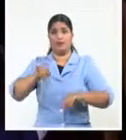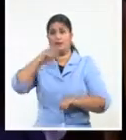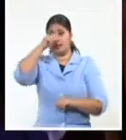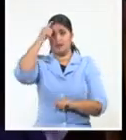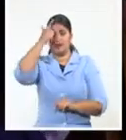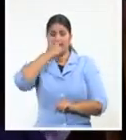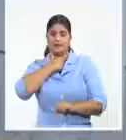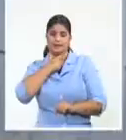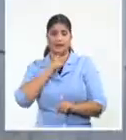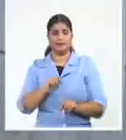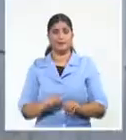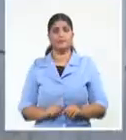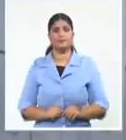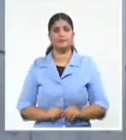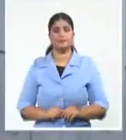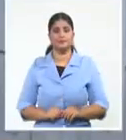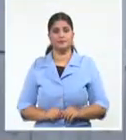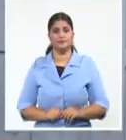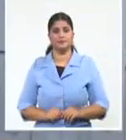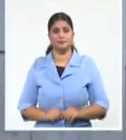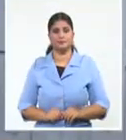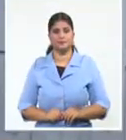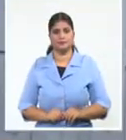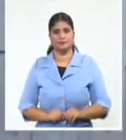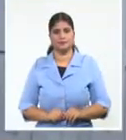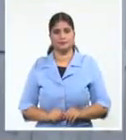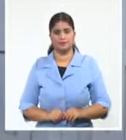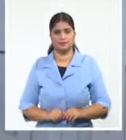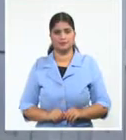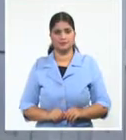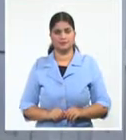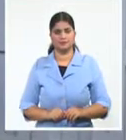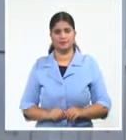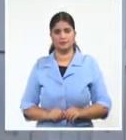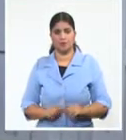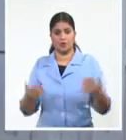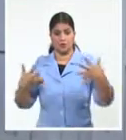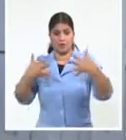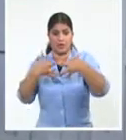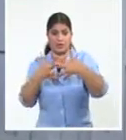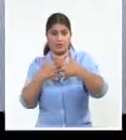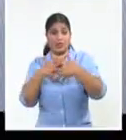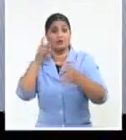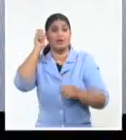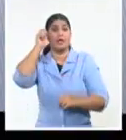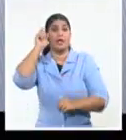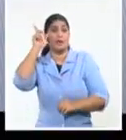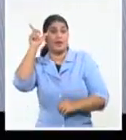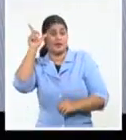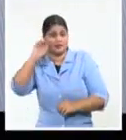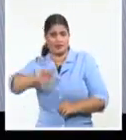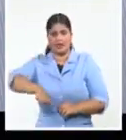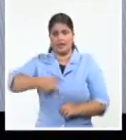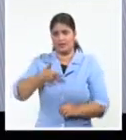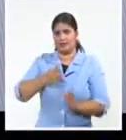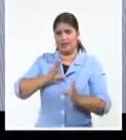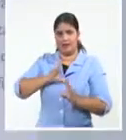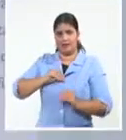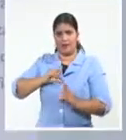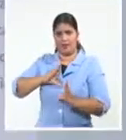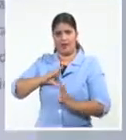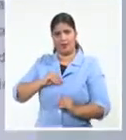ámbito académico desde el punto de vista de las experiencias artísticas pedagógicas, precisó la historiadora de arte cubana Nabel Caraballo.